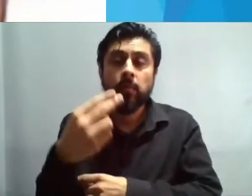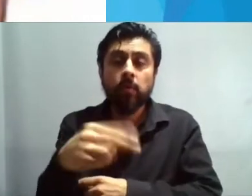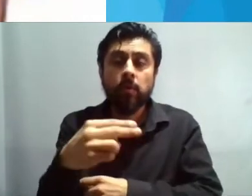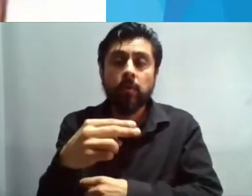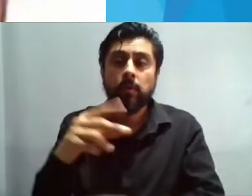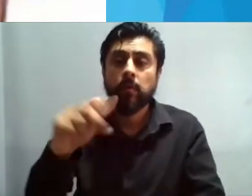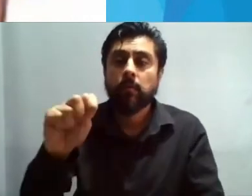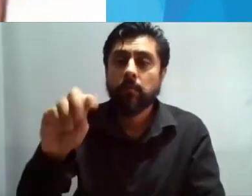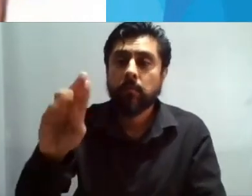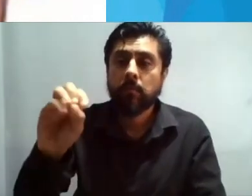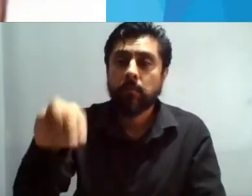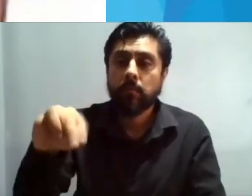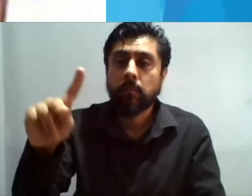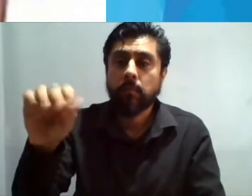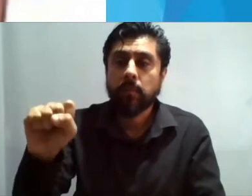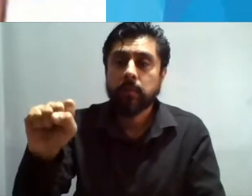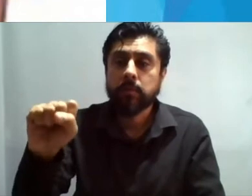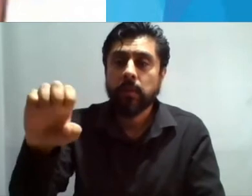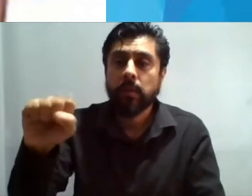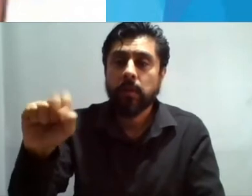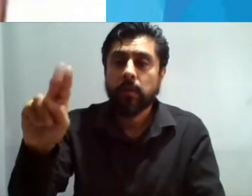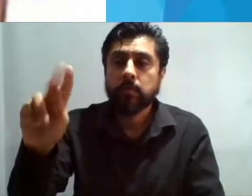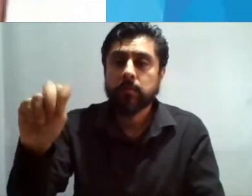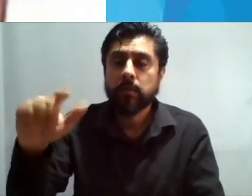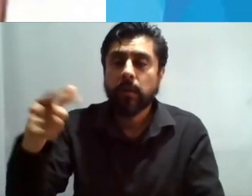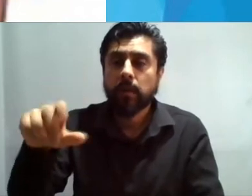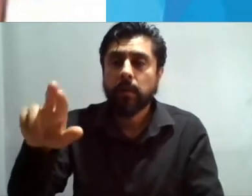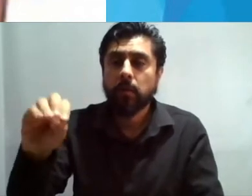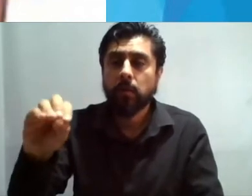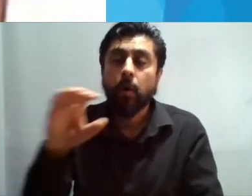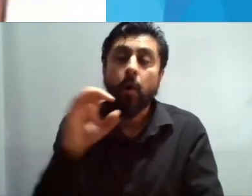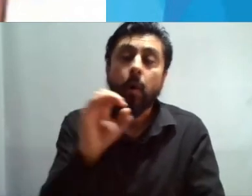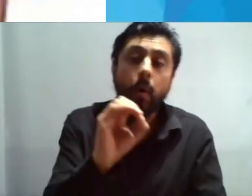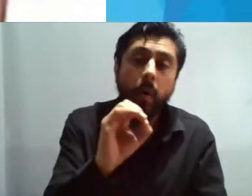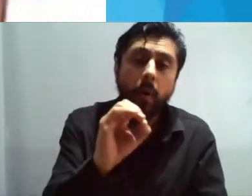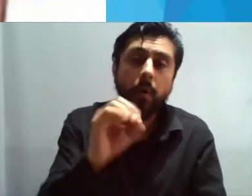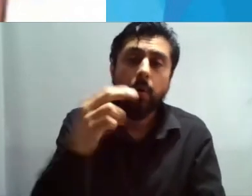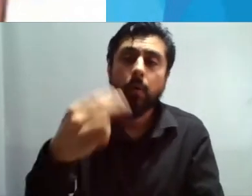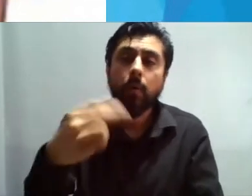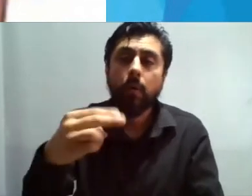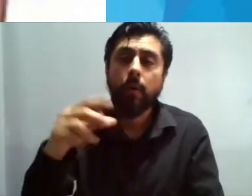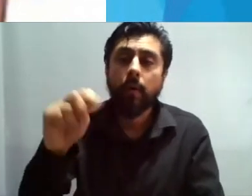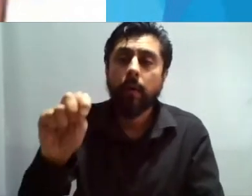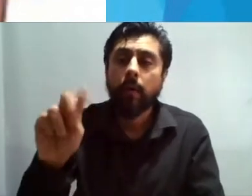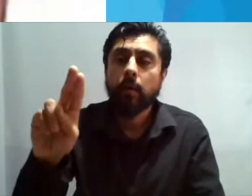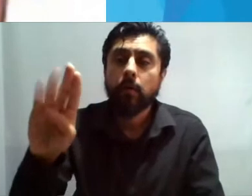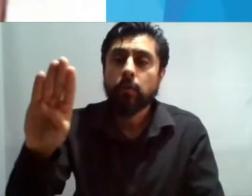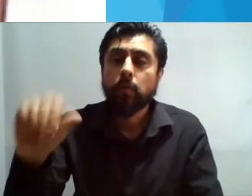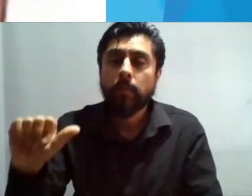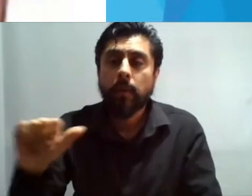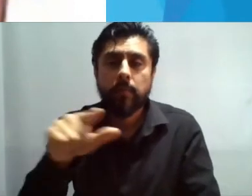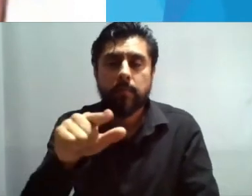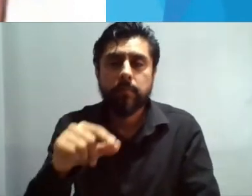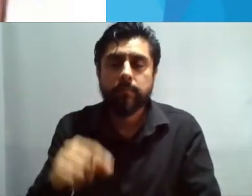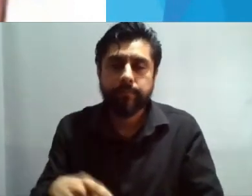trompa de Eustaquio o tuba, la tuba. Entonces, si la infección viene de las vías aéreas, ese